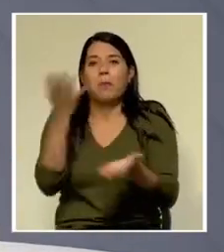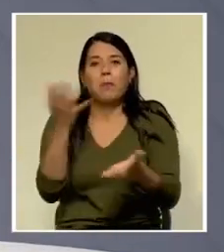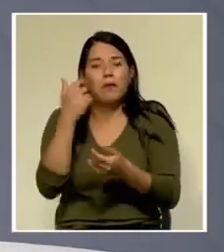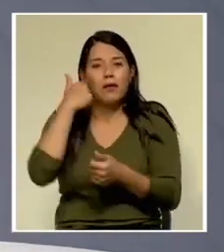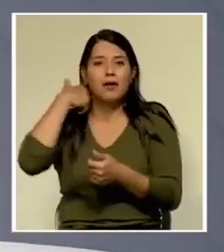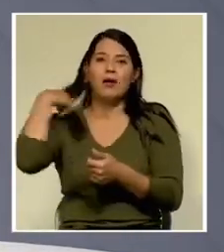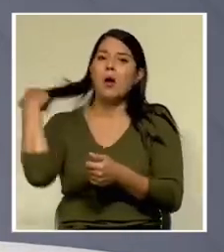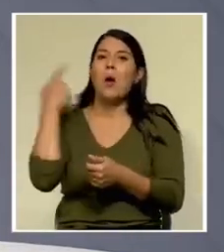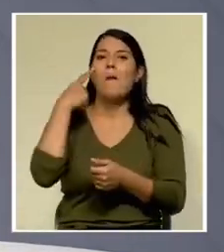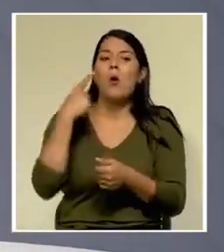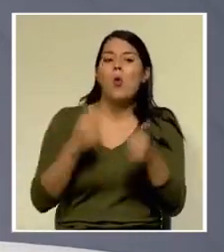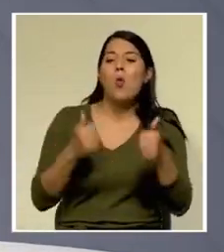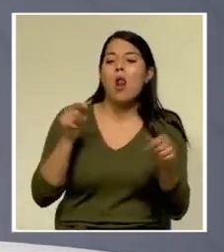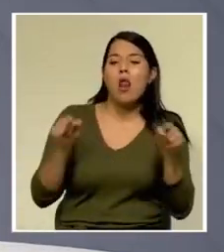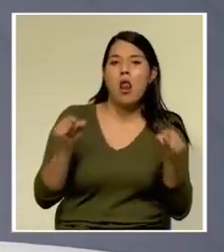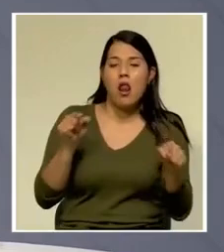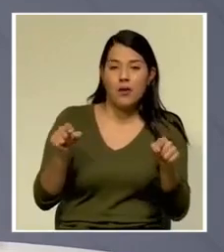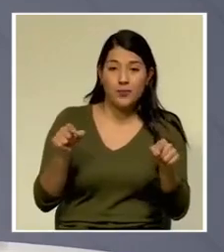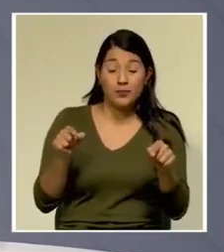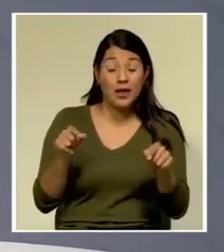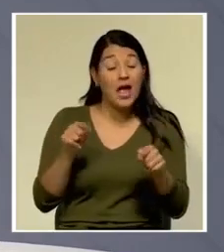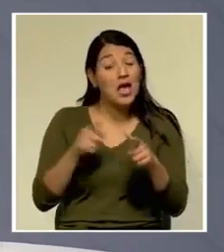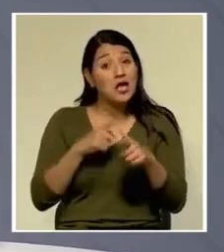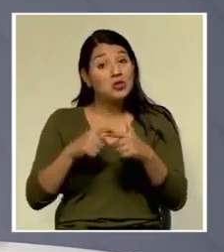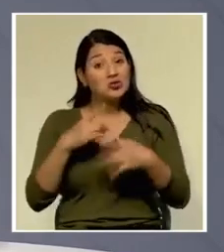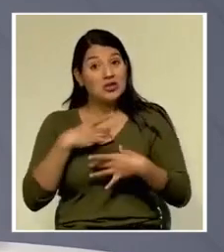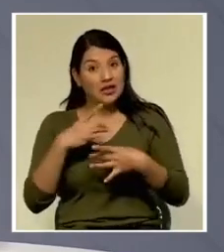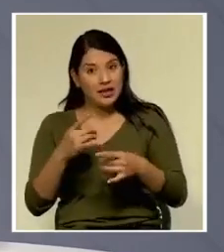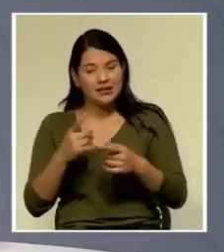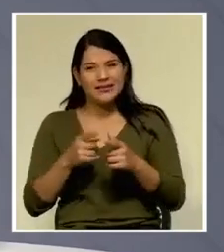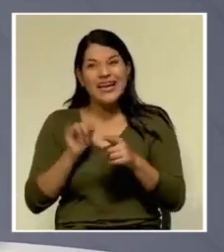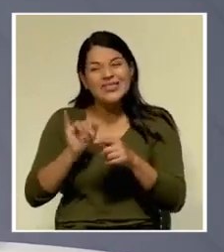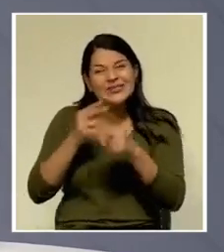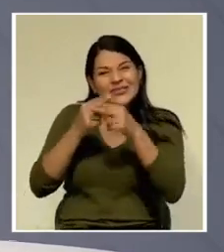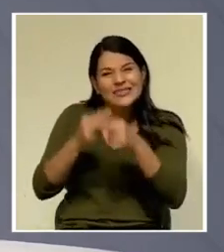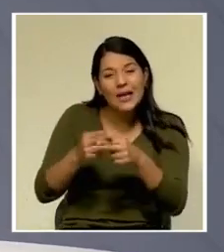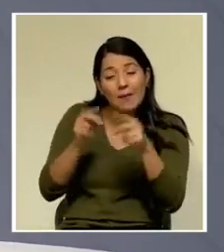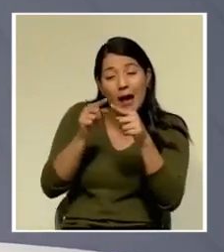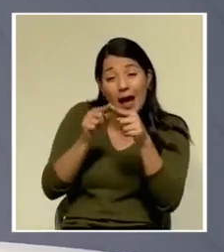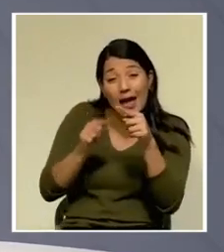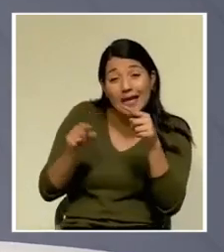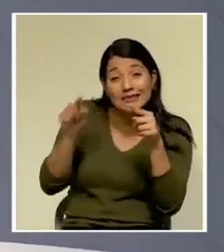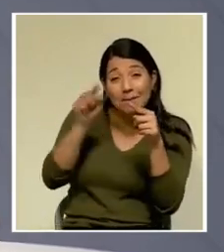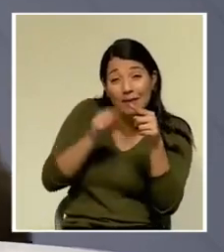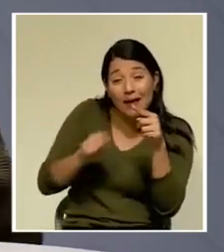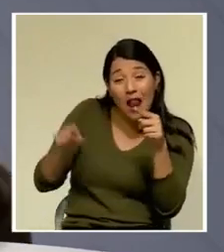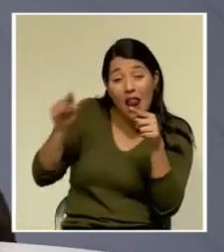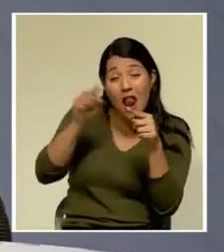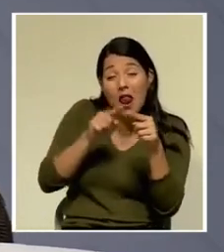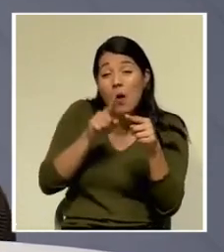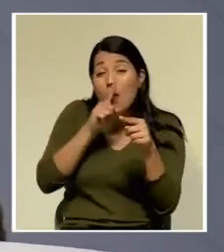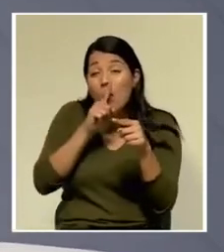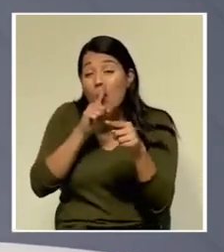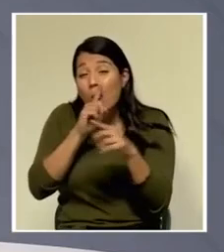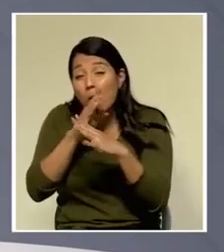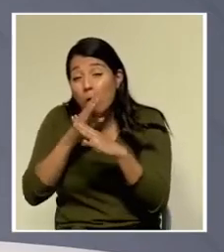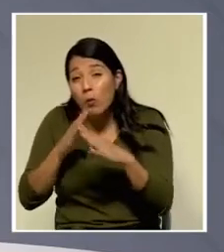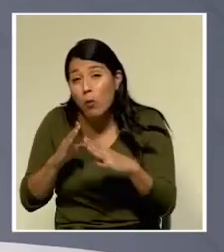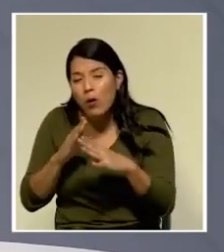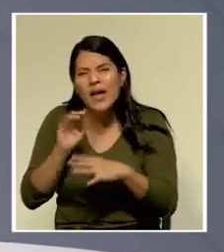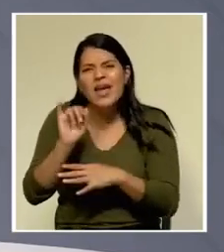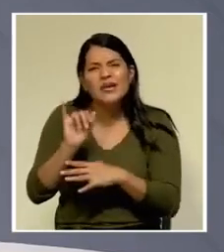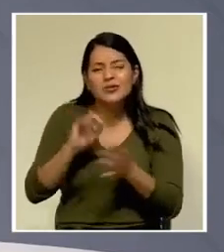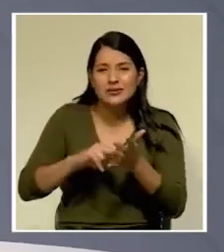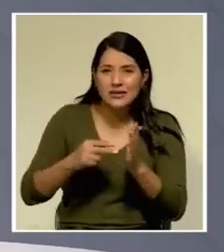llama la atención eso, cada vez, y para explicar rápidamente, la espiral del silencio es el fenómeno que sucede